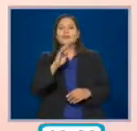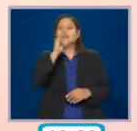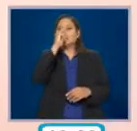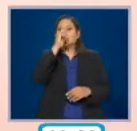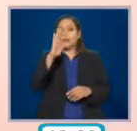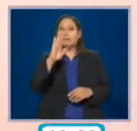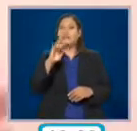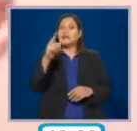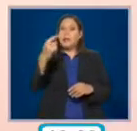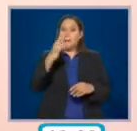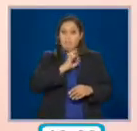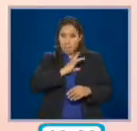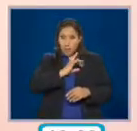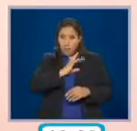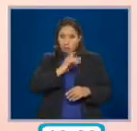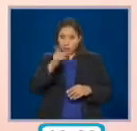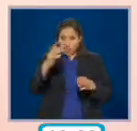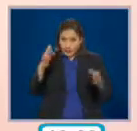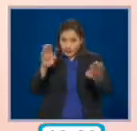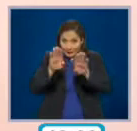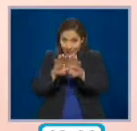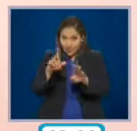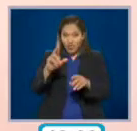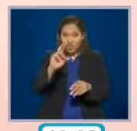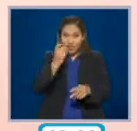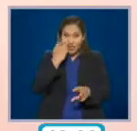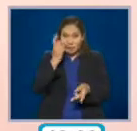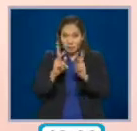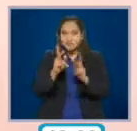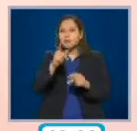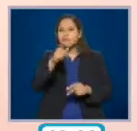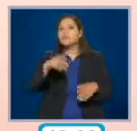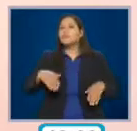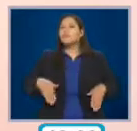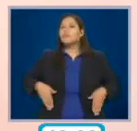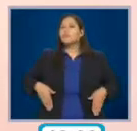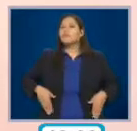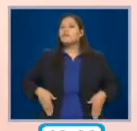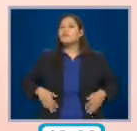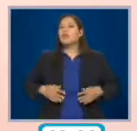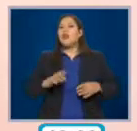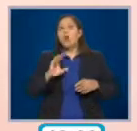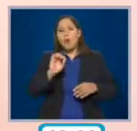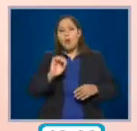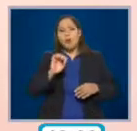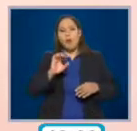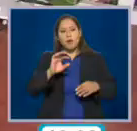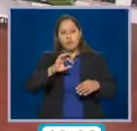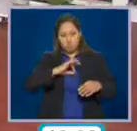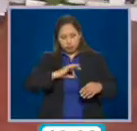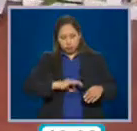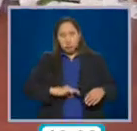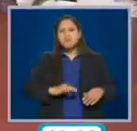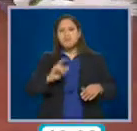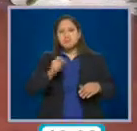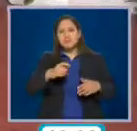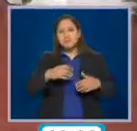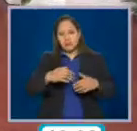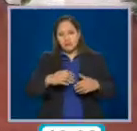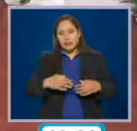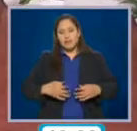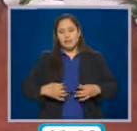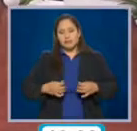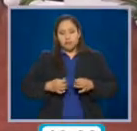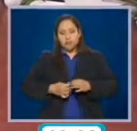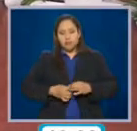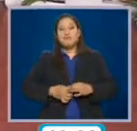a alguien que está cerrado esa conversación, trata de mantenerte con la botonadura mucho más cerrada.